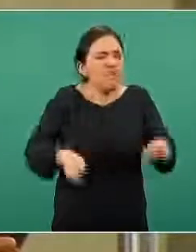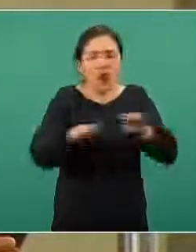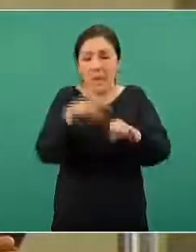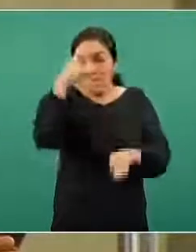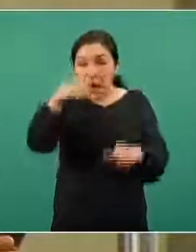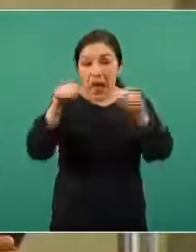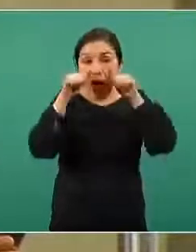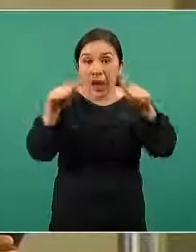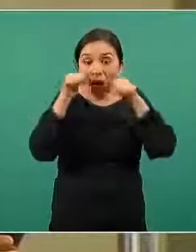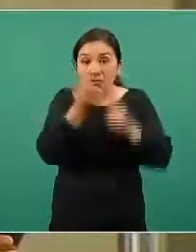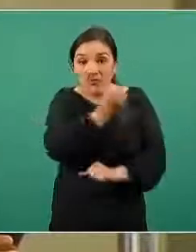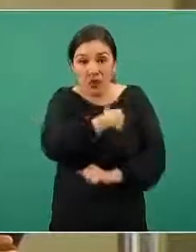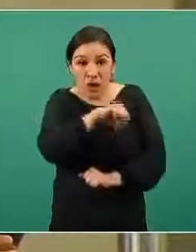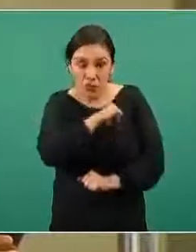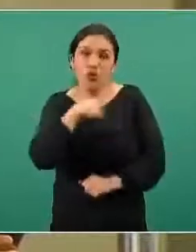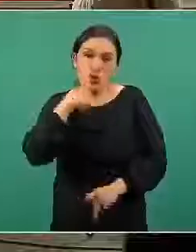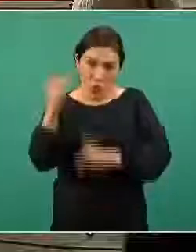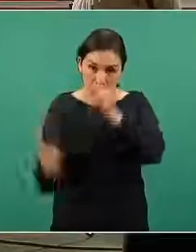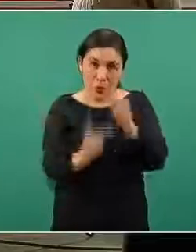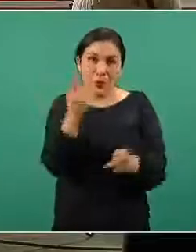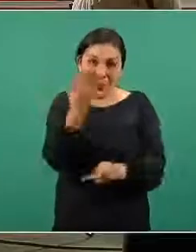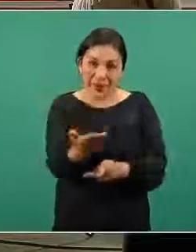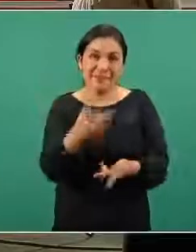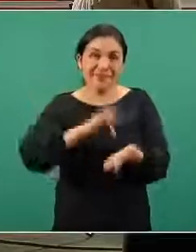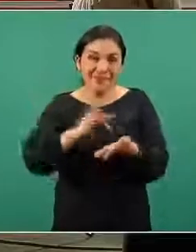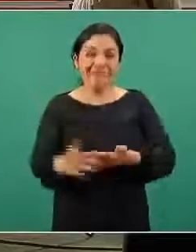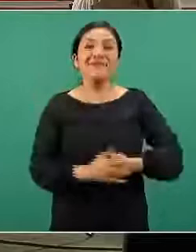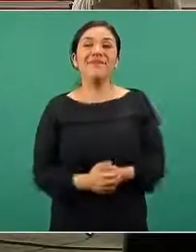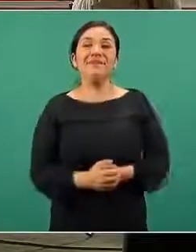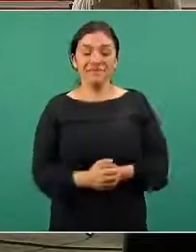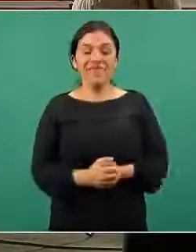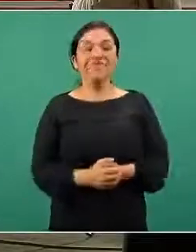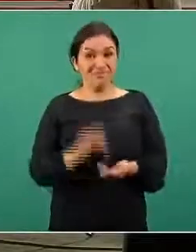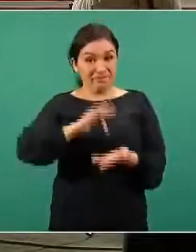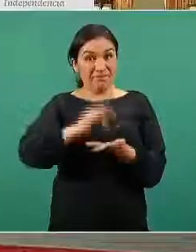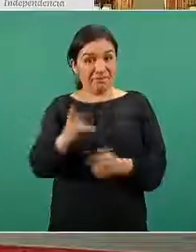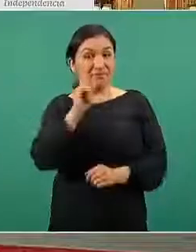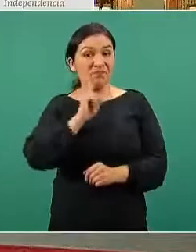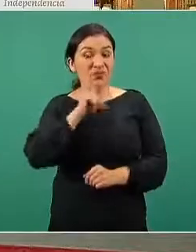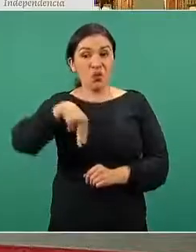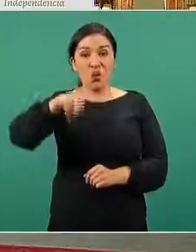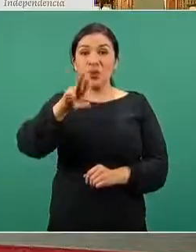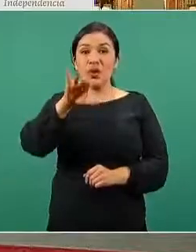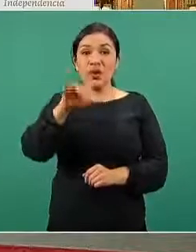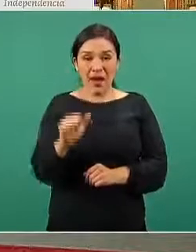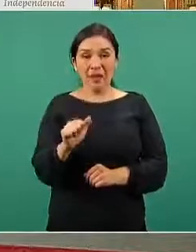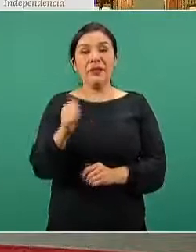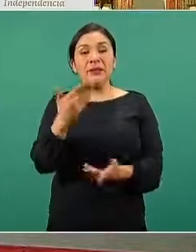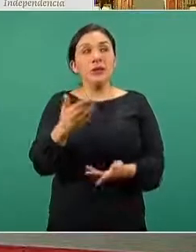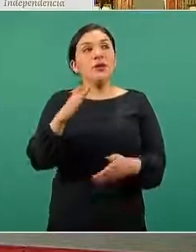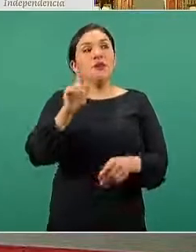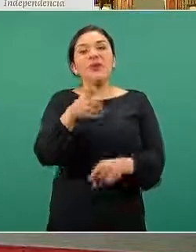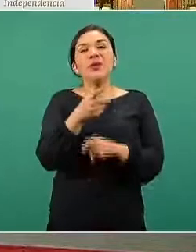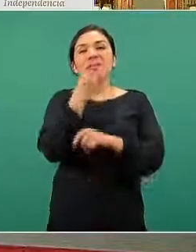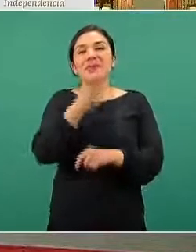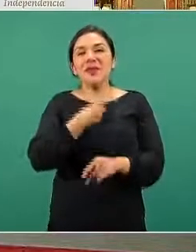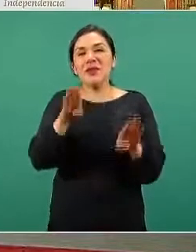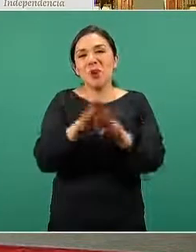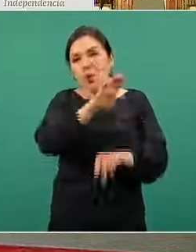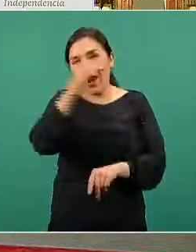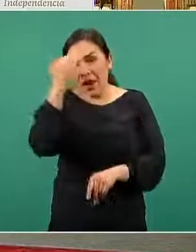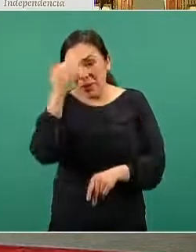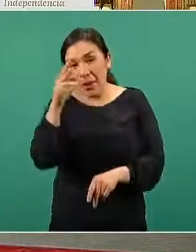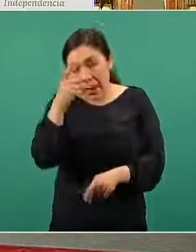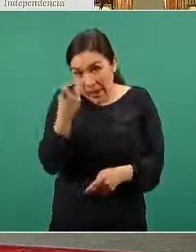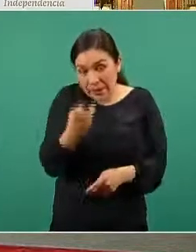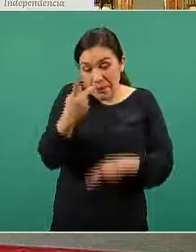salud? Esa sería mi primera pregunta. Gracias. Muchas gracias, Nuria Fernández de la Caracola, por las generosas palabras y también